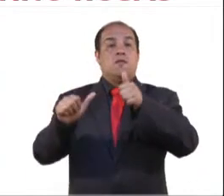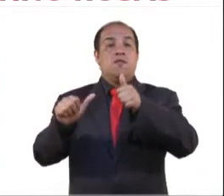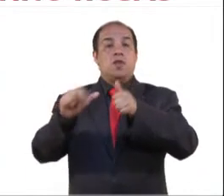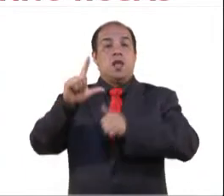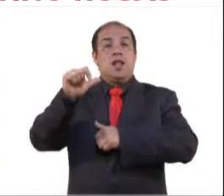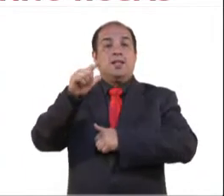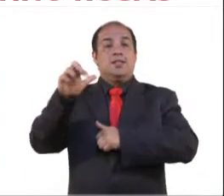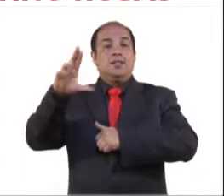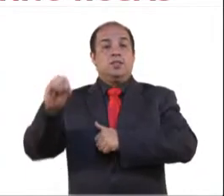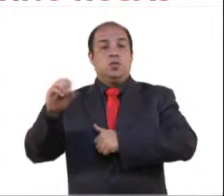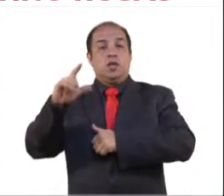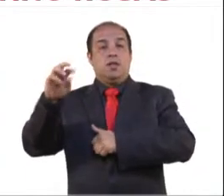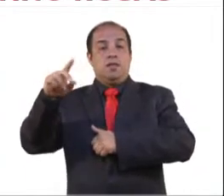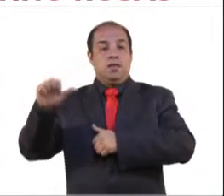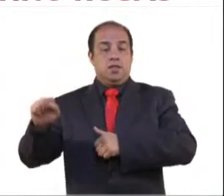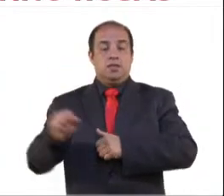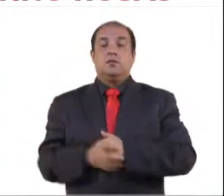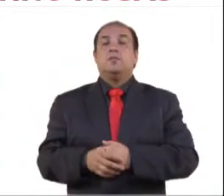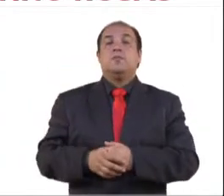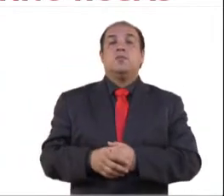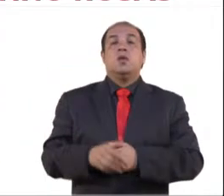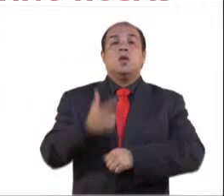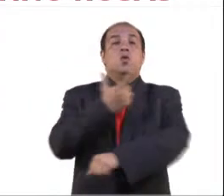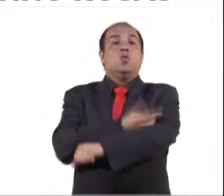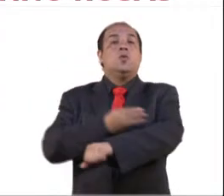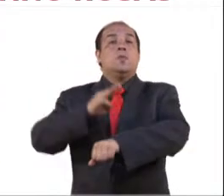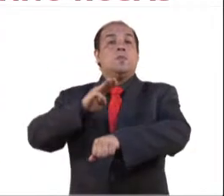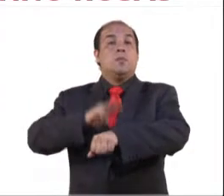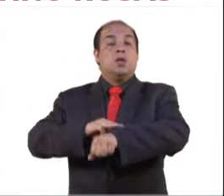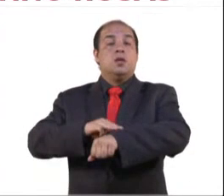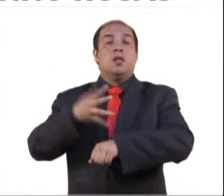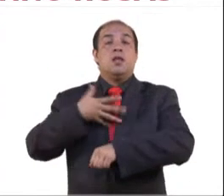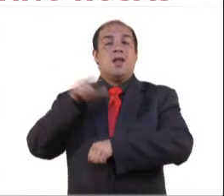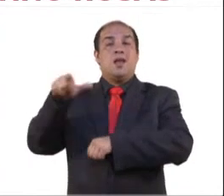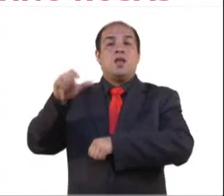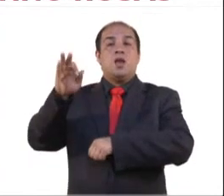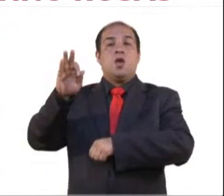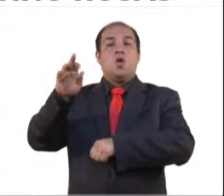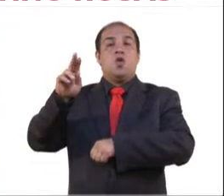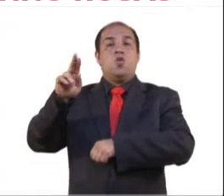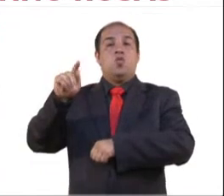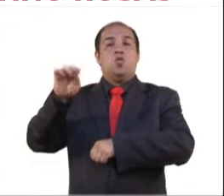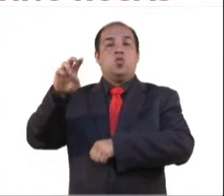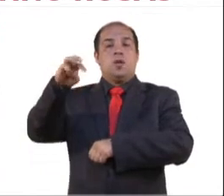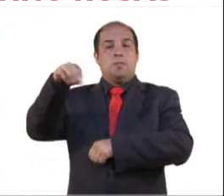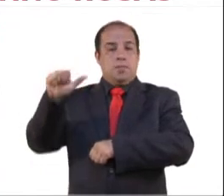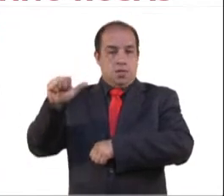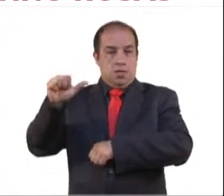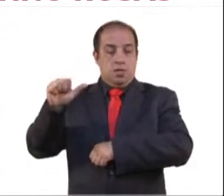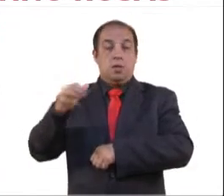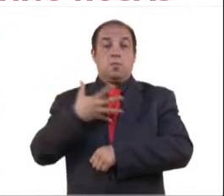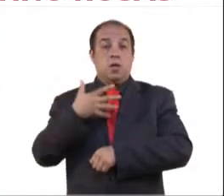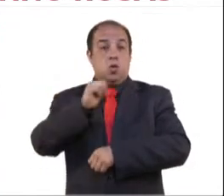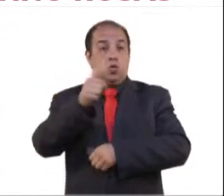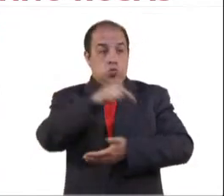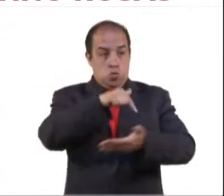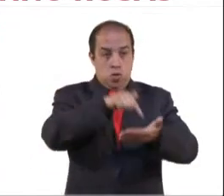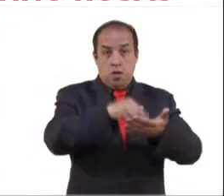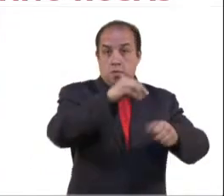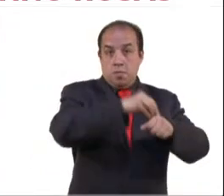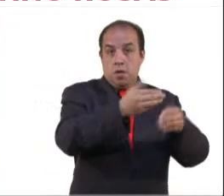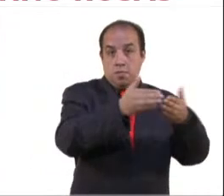En Gustavo Amadero, nuestra sede fija es Futurama. También se van a instalar otros módulos en